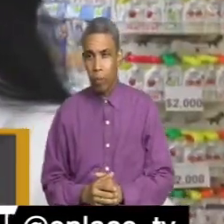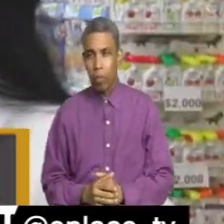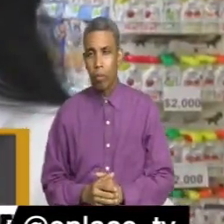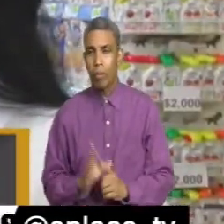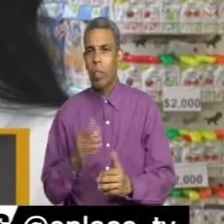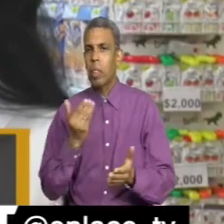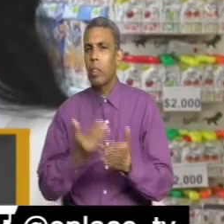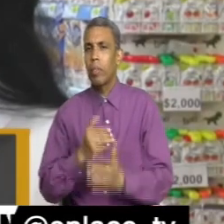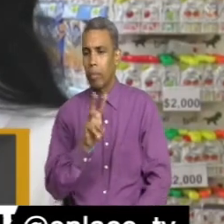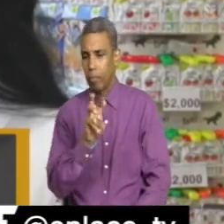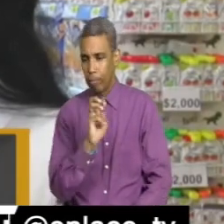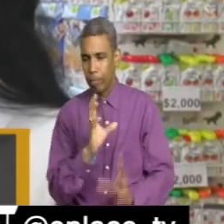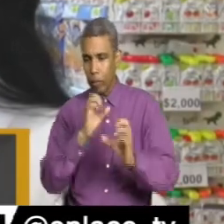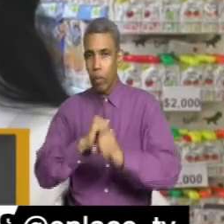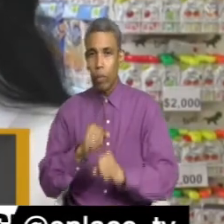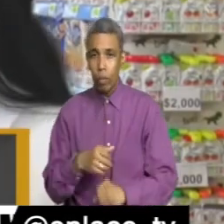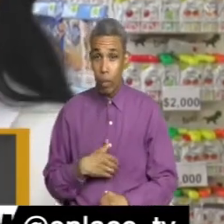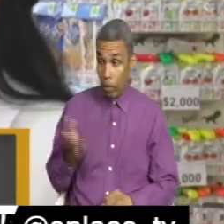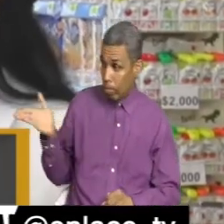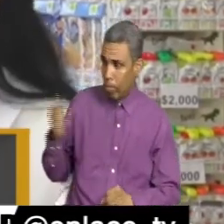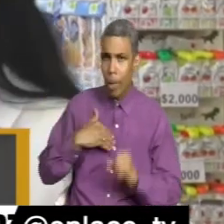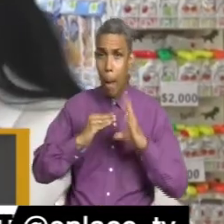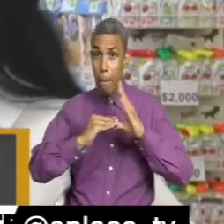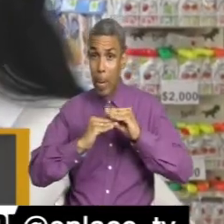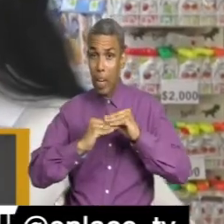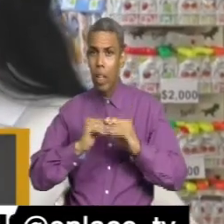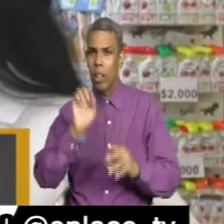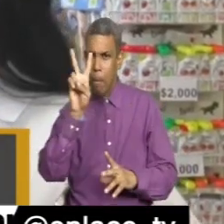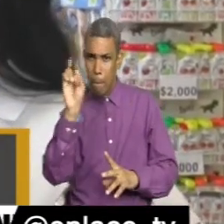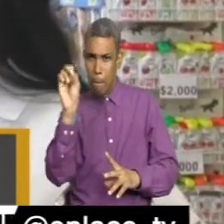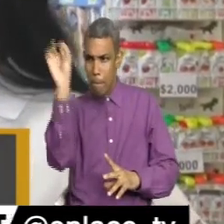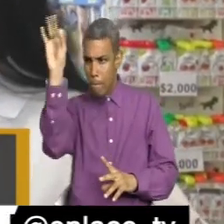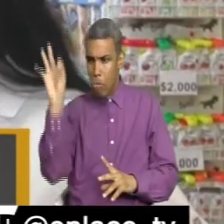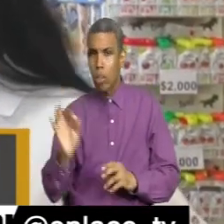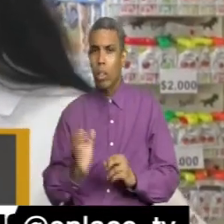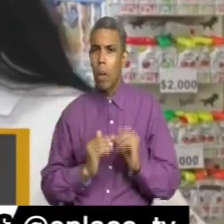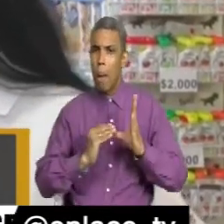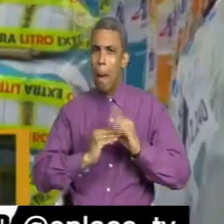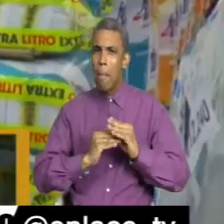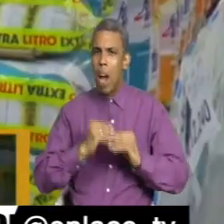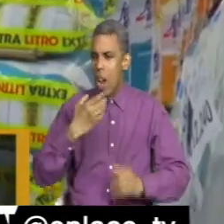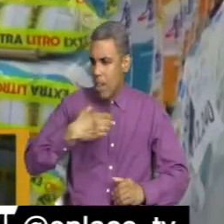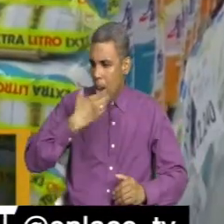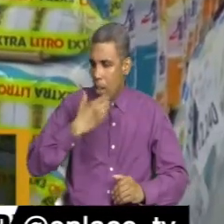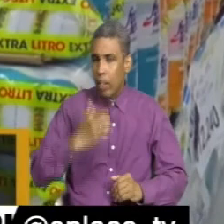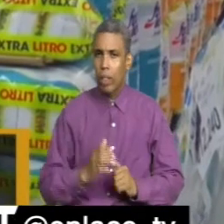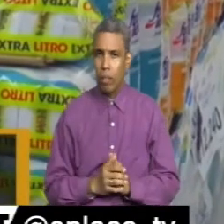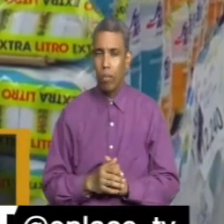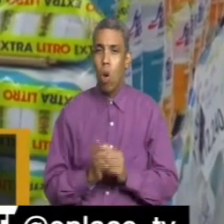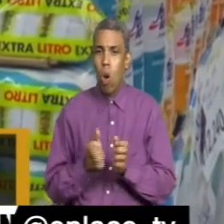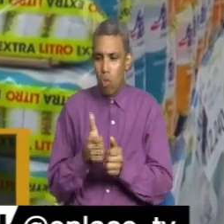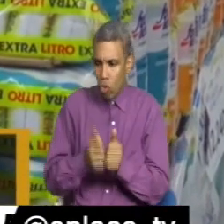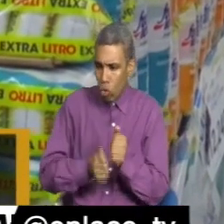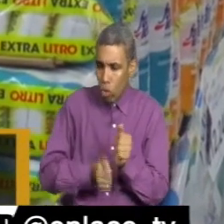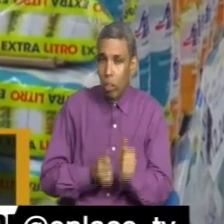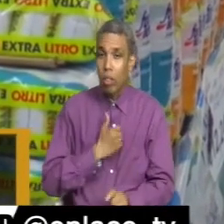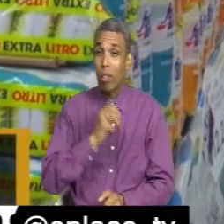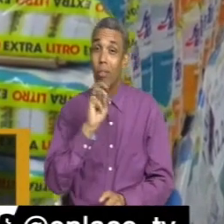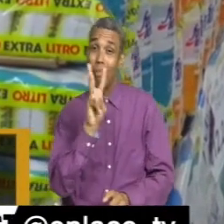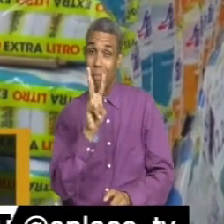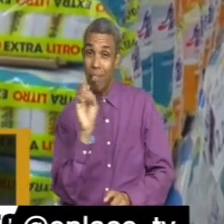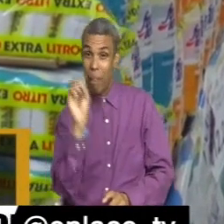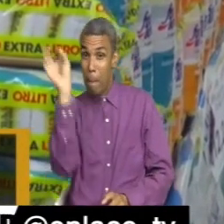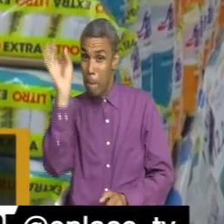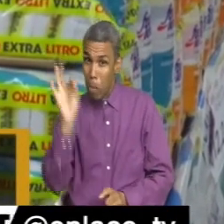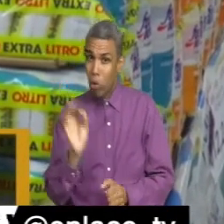noche. Hoy la panadería tiene el 20% de descuento, pan fresquito todo el día. Leche con el 30% de